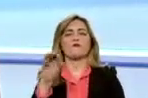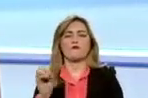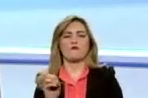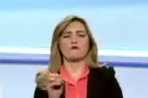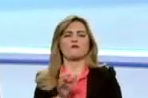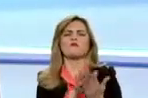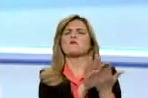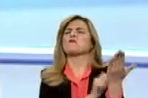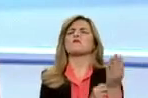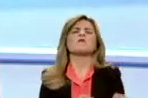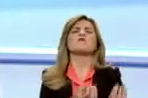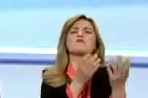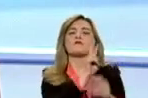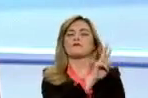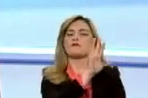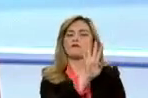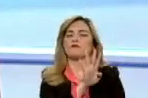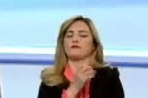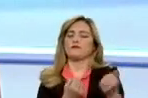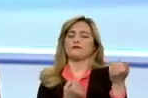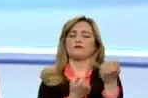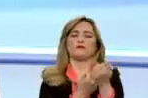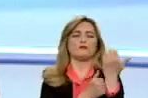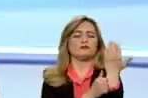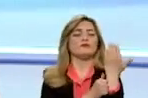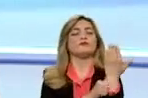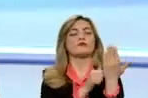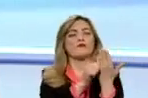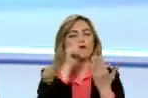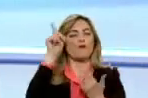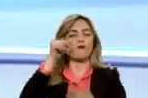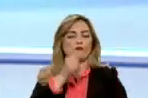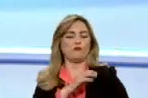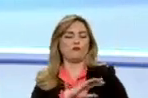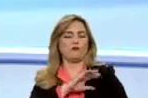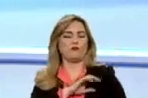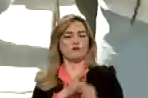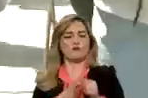UPC impulsado por el municipio de Quito y el Ministerio de Gobierno.